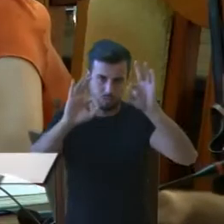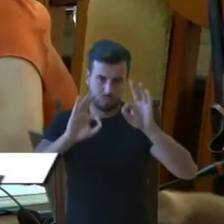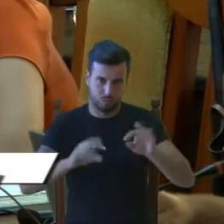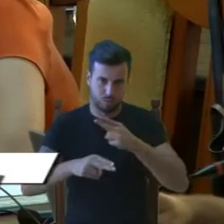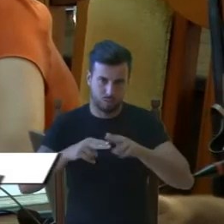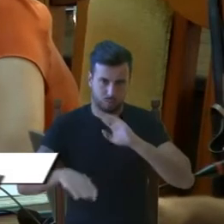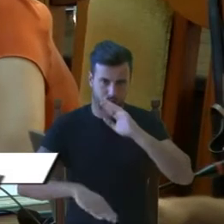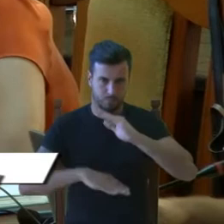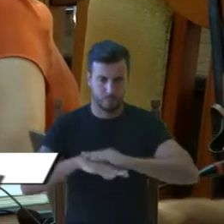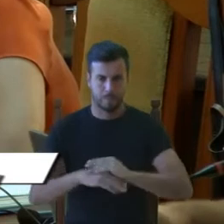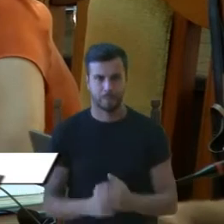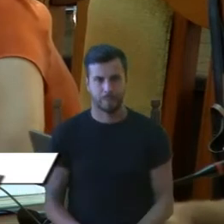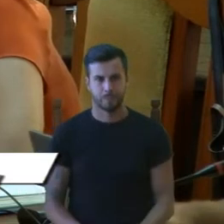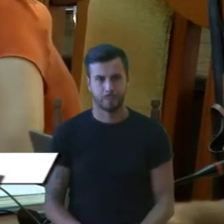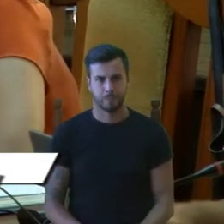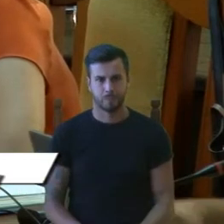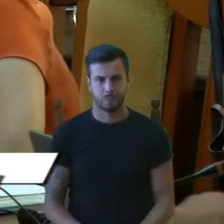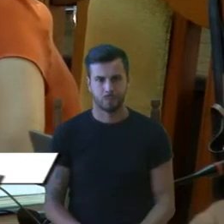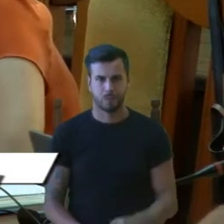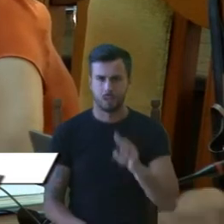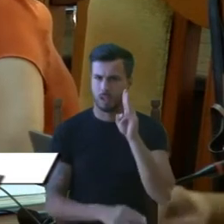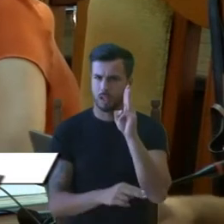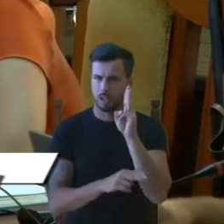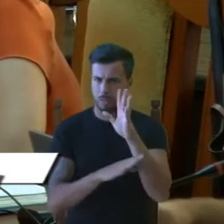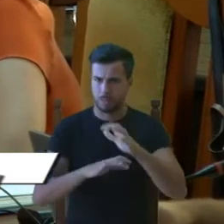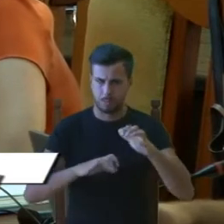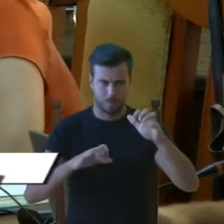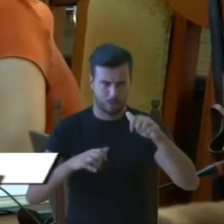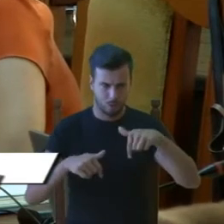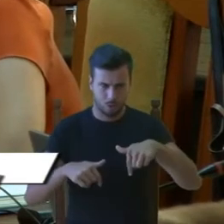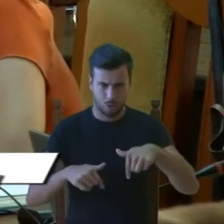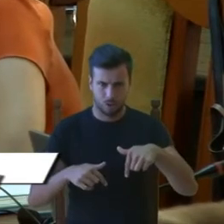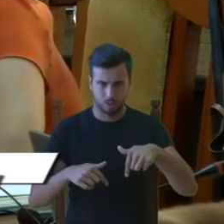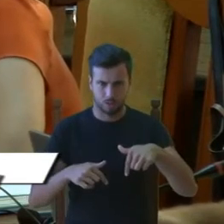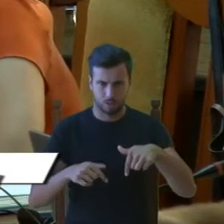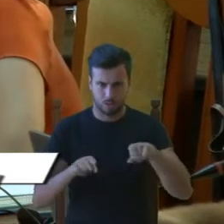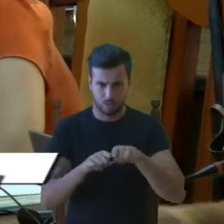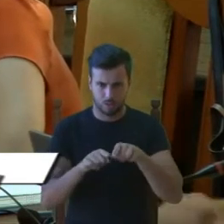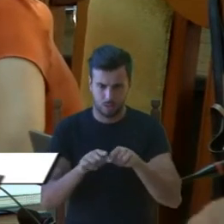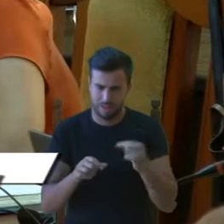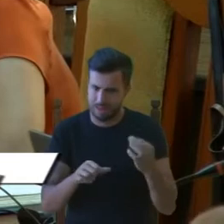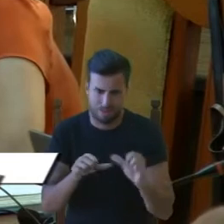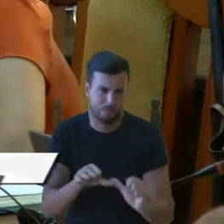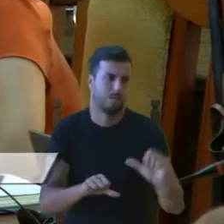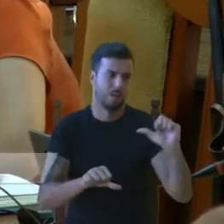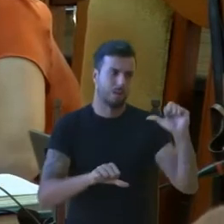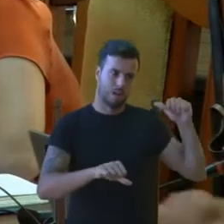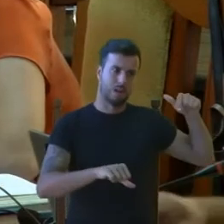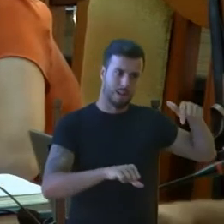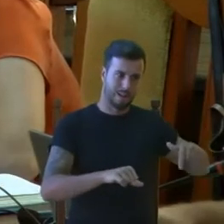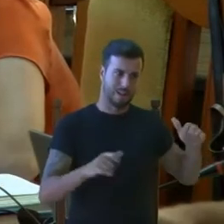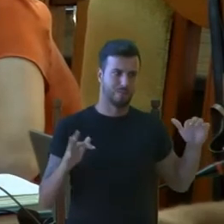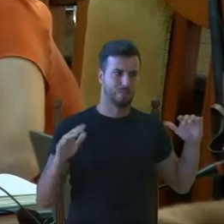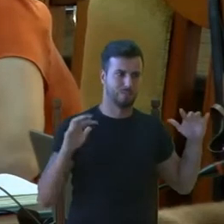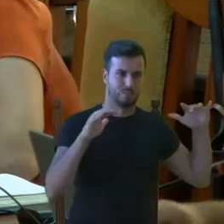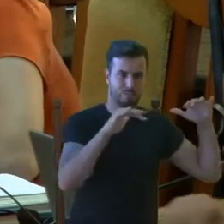pleno se debía haber celebrado hace muchos meses lo reconozco con humildad por el respeto que le